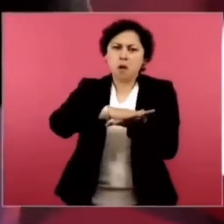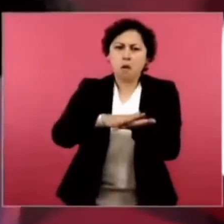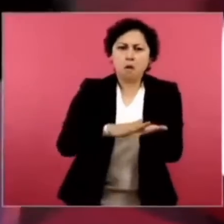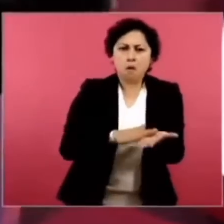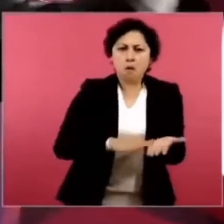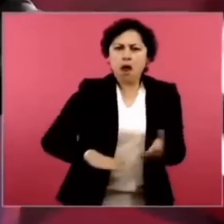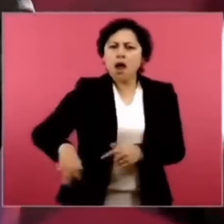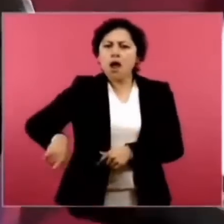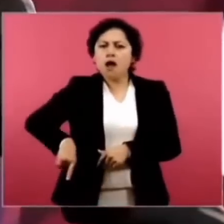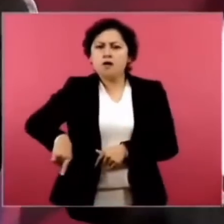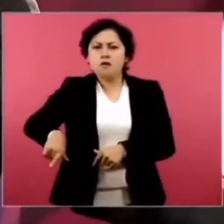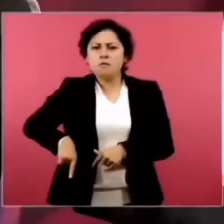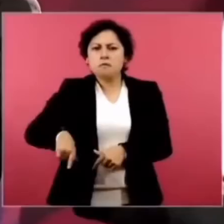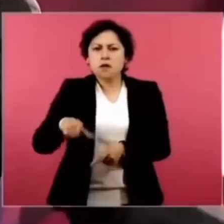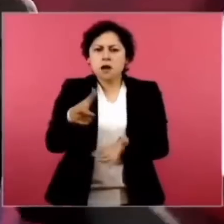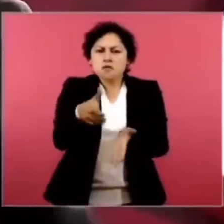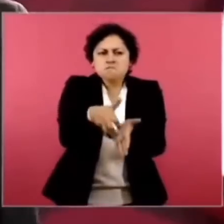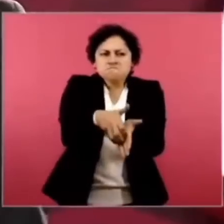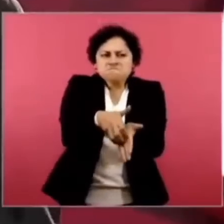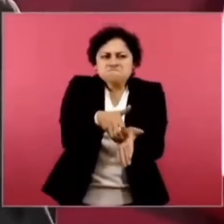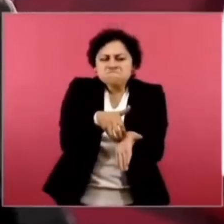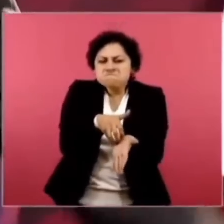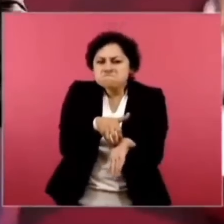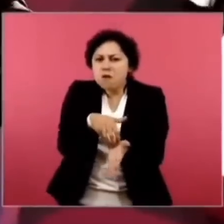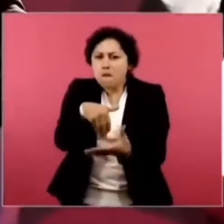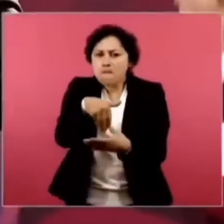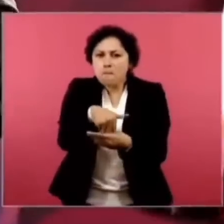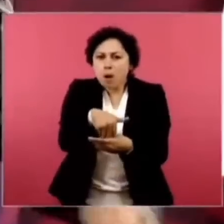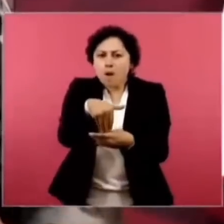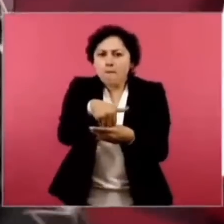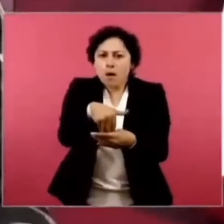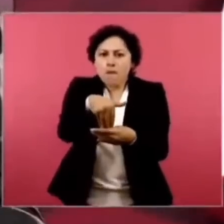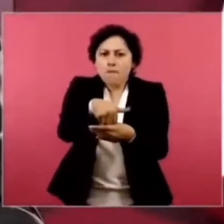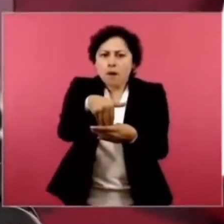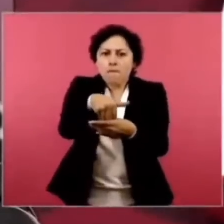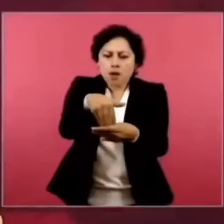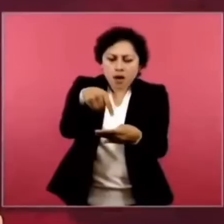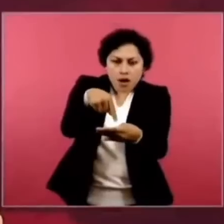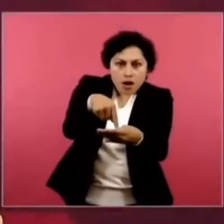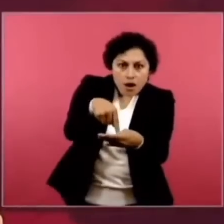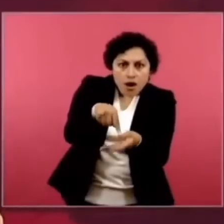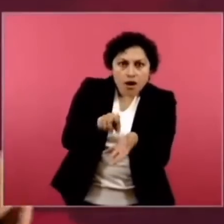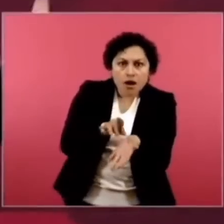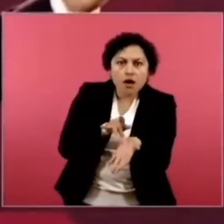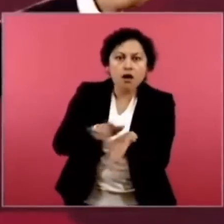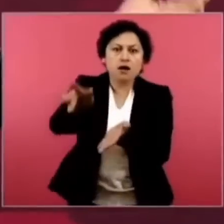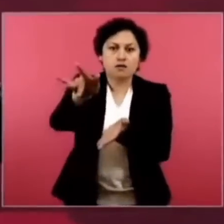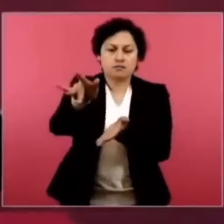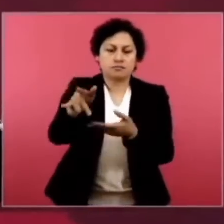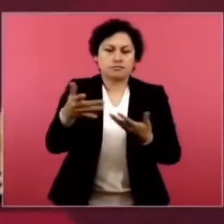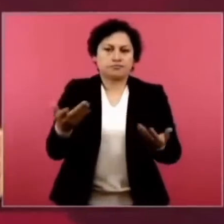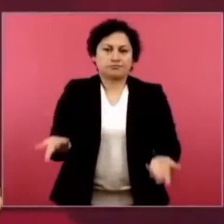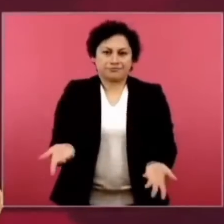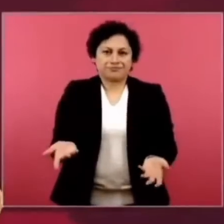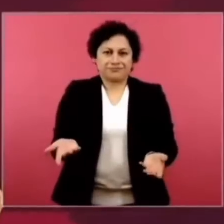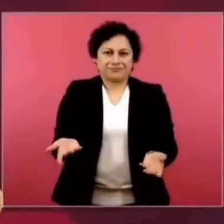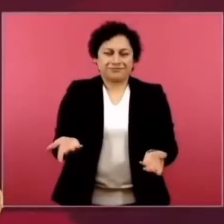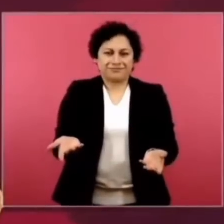y por eso podemos reducir la pobreza, aún con la pandemia, como lo hemos